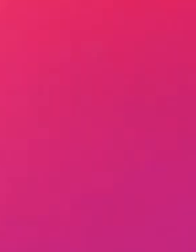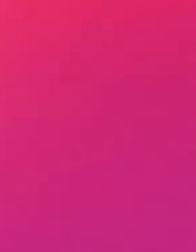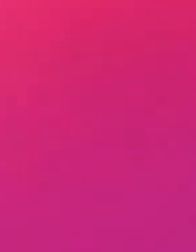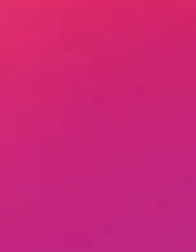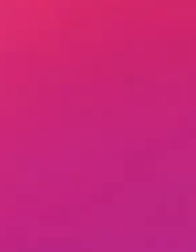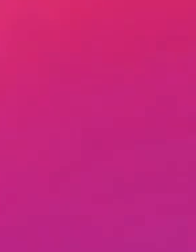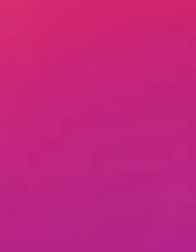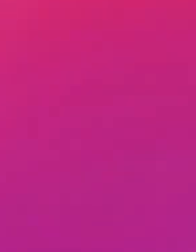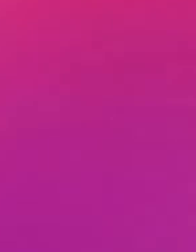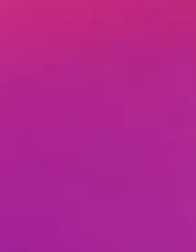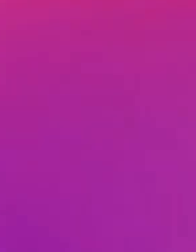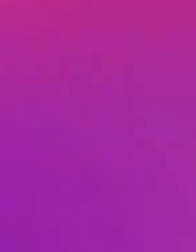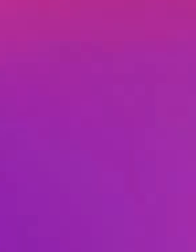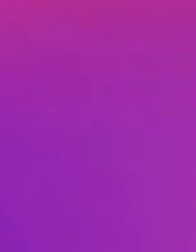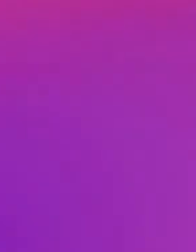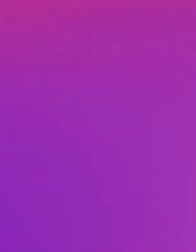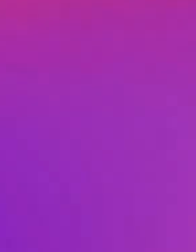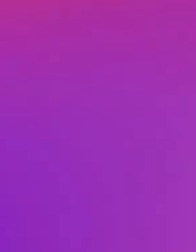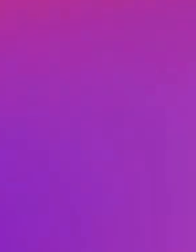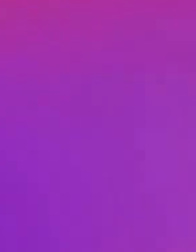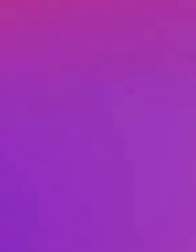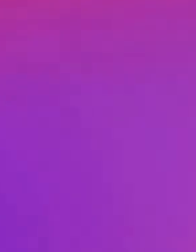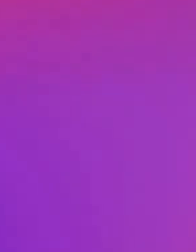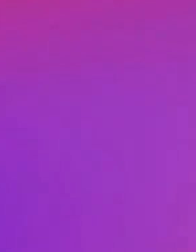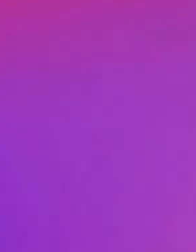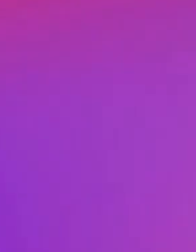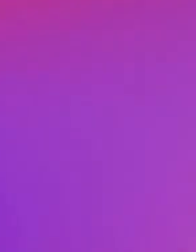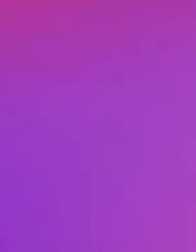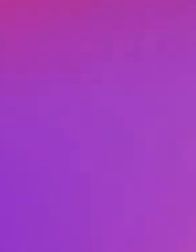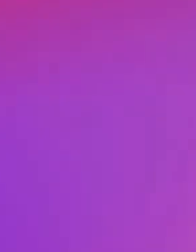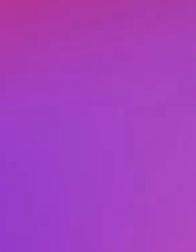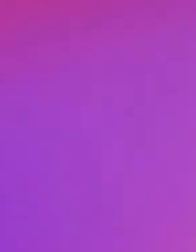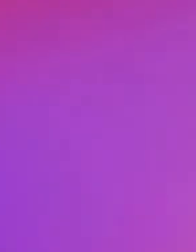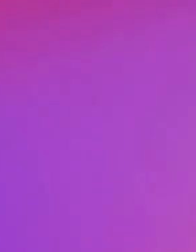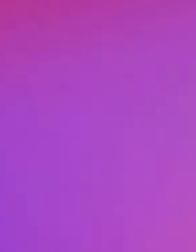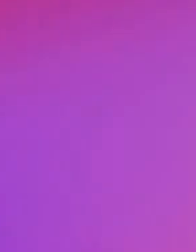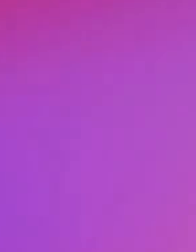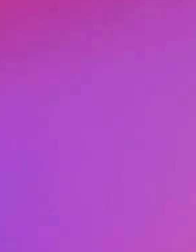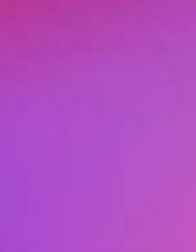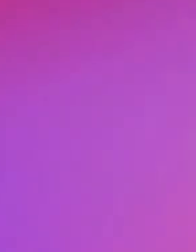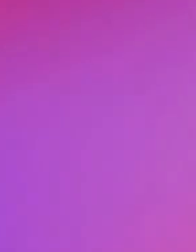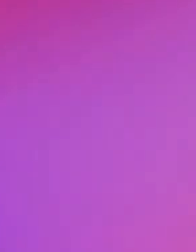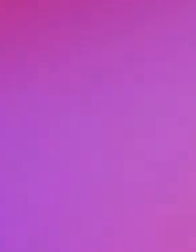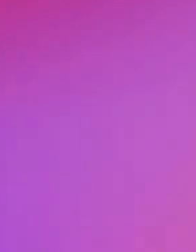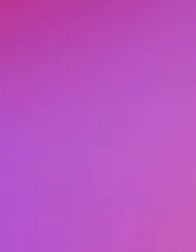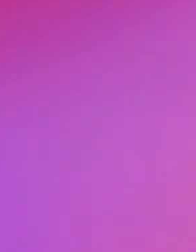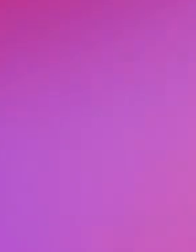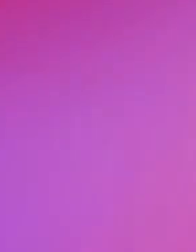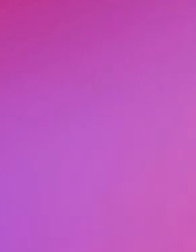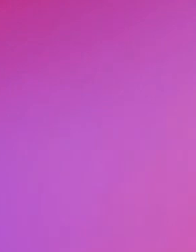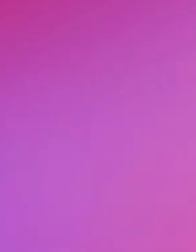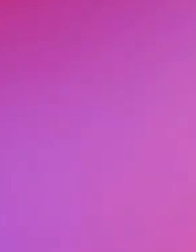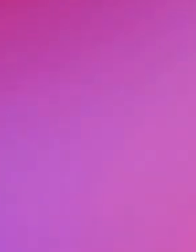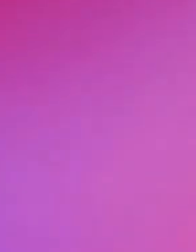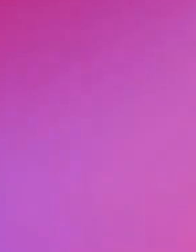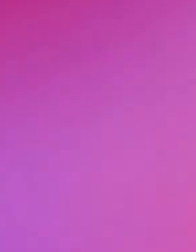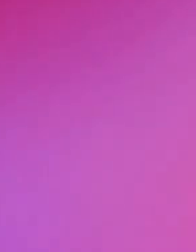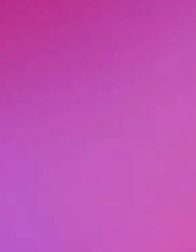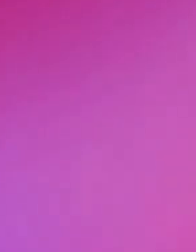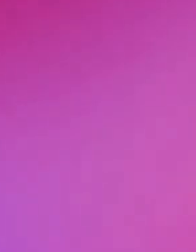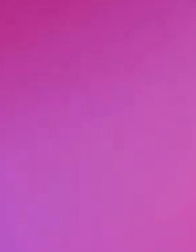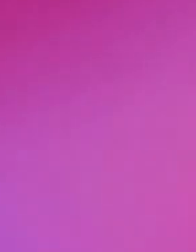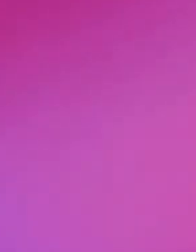También te invitamos a que consultes la plataforma nuevaescuelamexicana.cep.gov.mx.